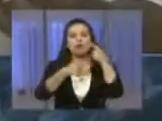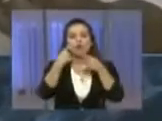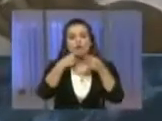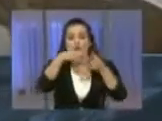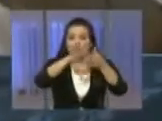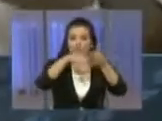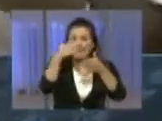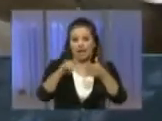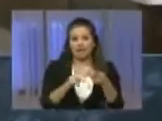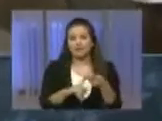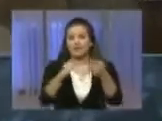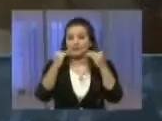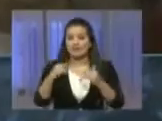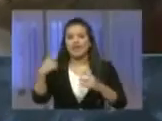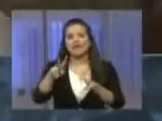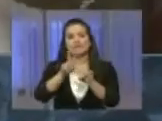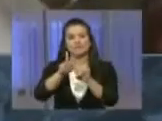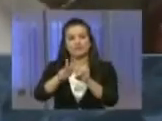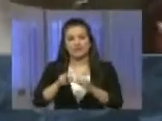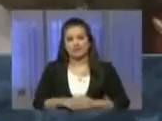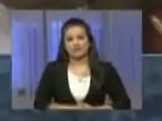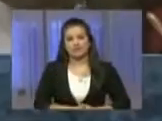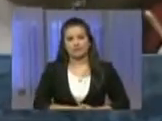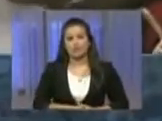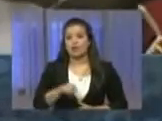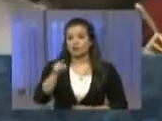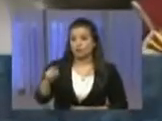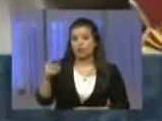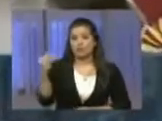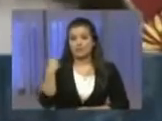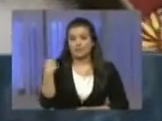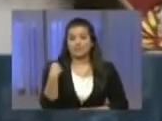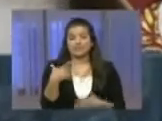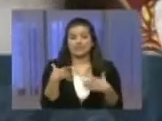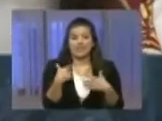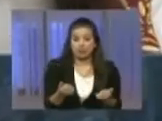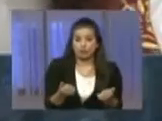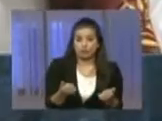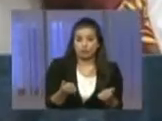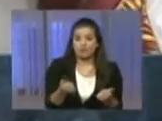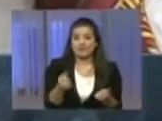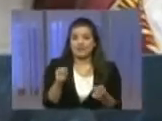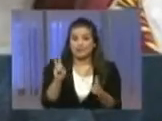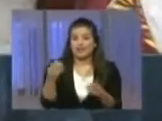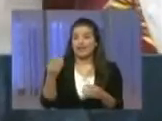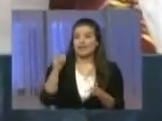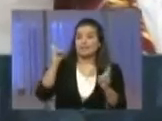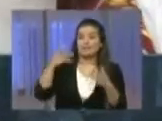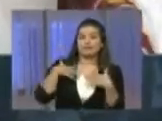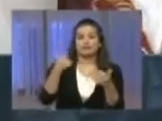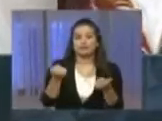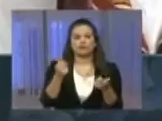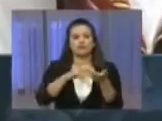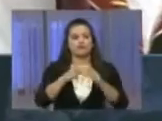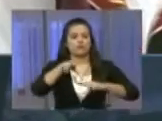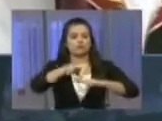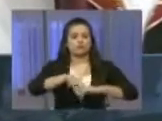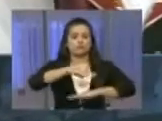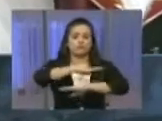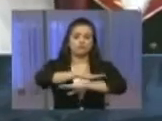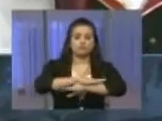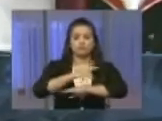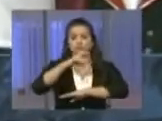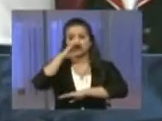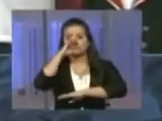gente tiene la misión vivienda cuando uno habla de salud No es un consultorio con un médico sentado allí no es un